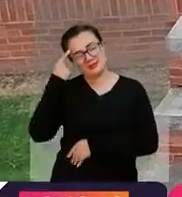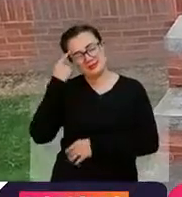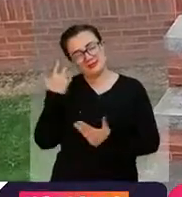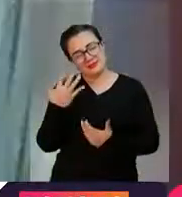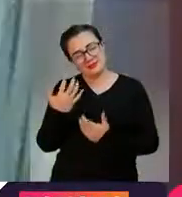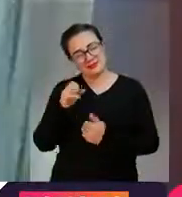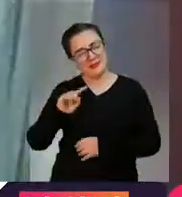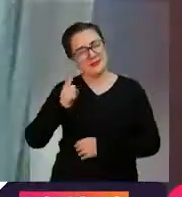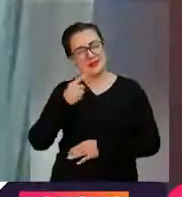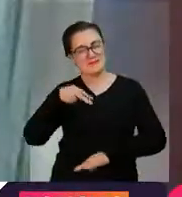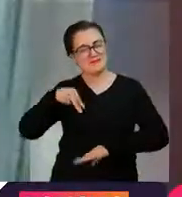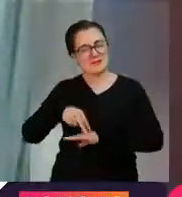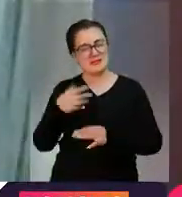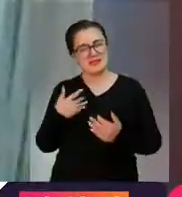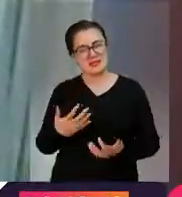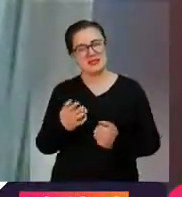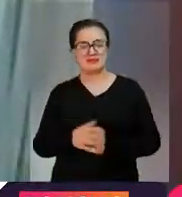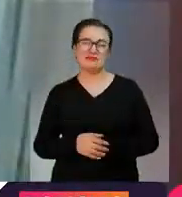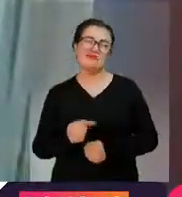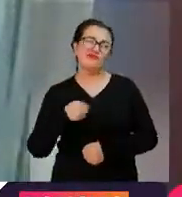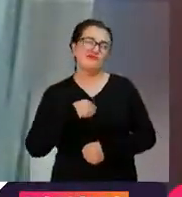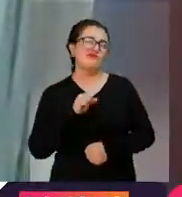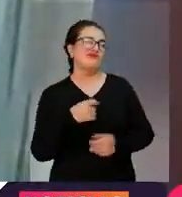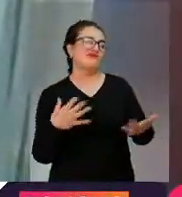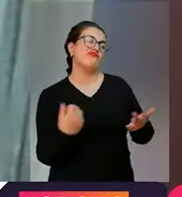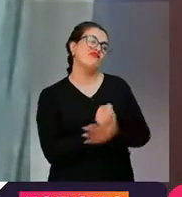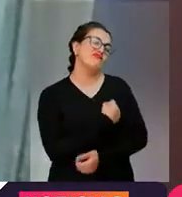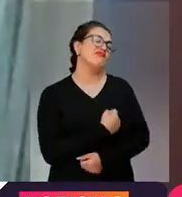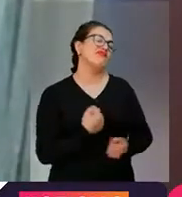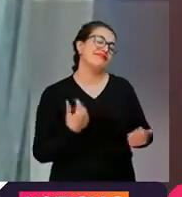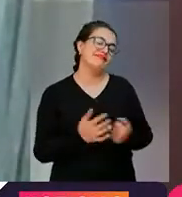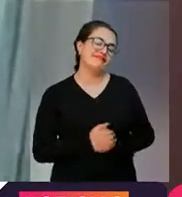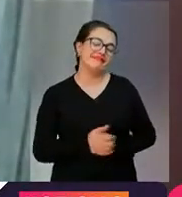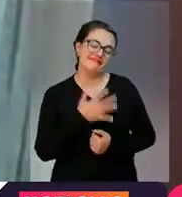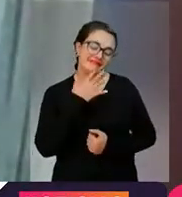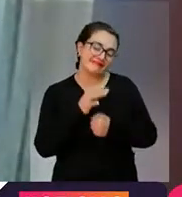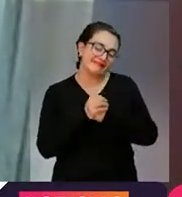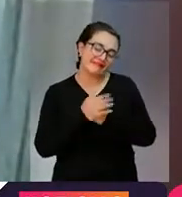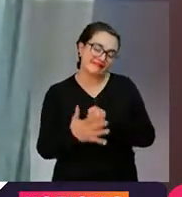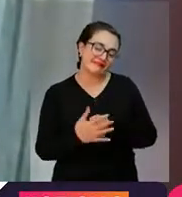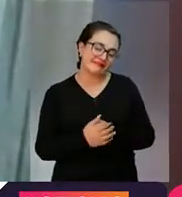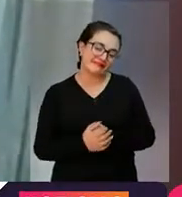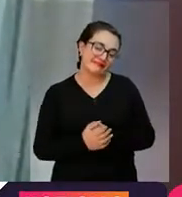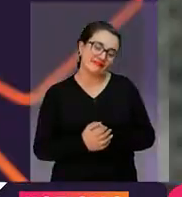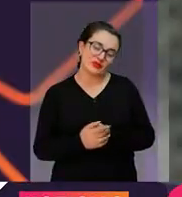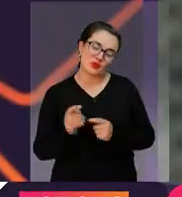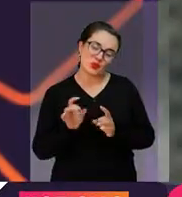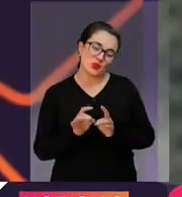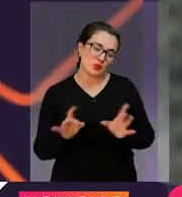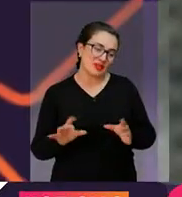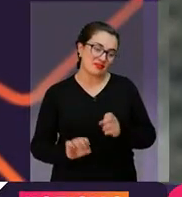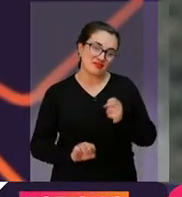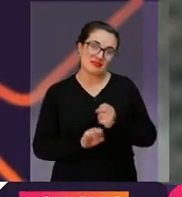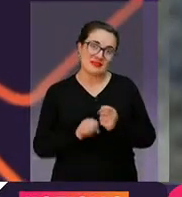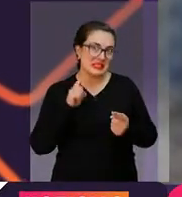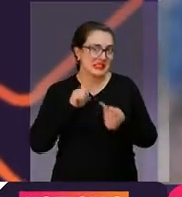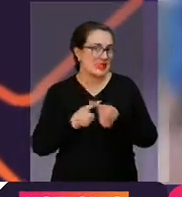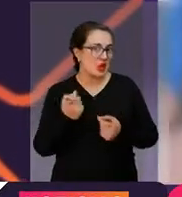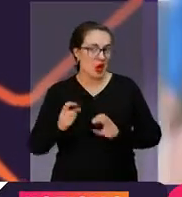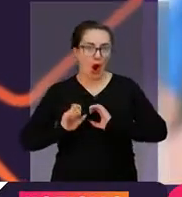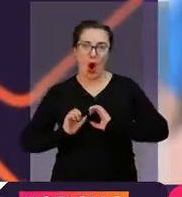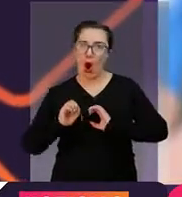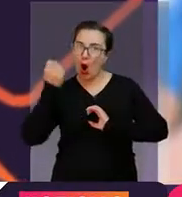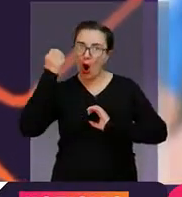primer lugar. Desafortunadamente, tengo que decirlo, no conté con muy buena suerte porque yo iba a pelear la medalla de oro.